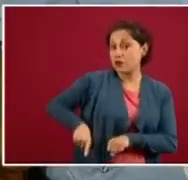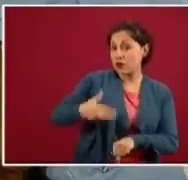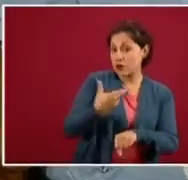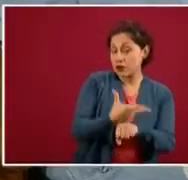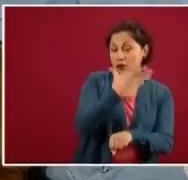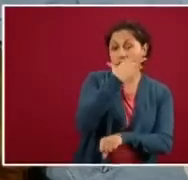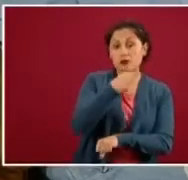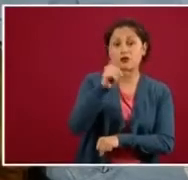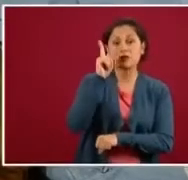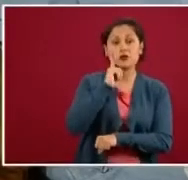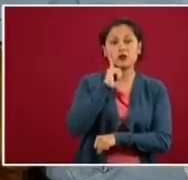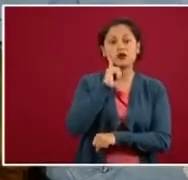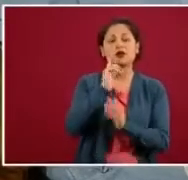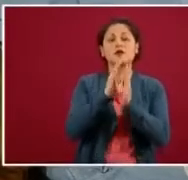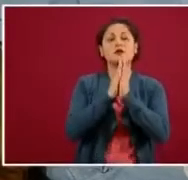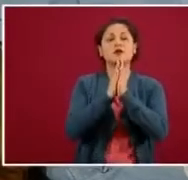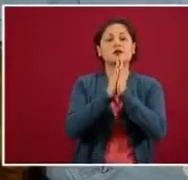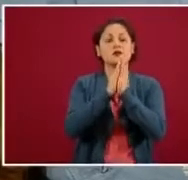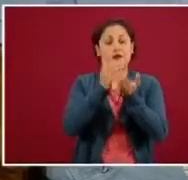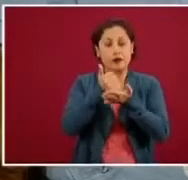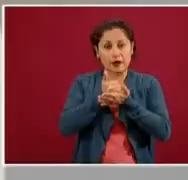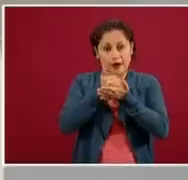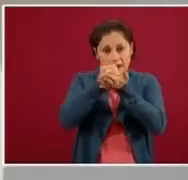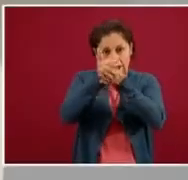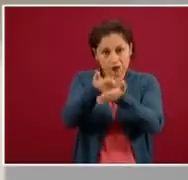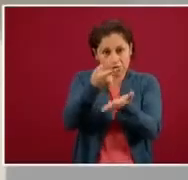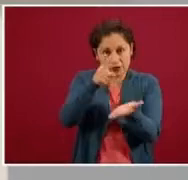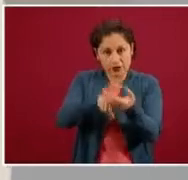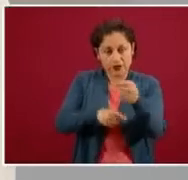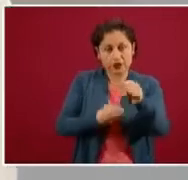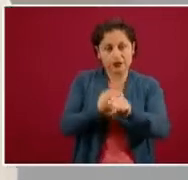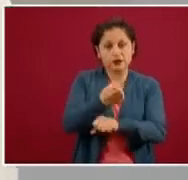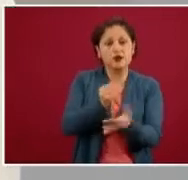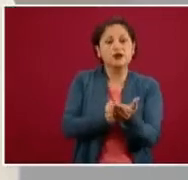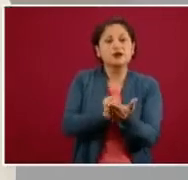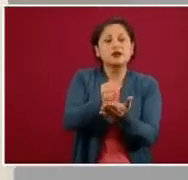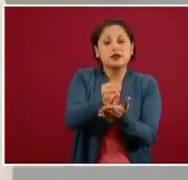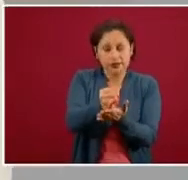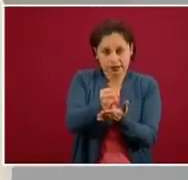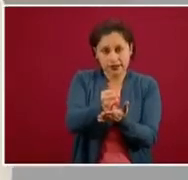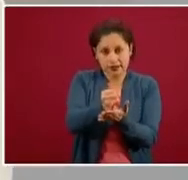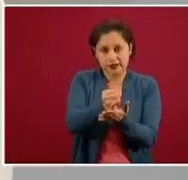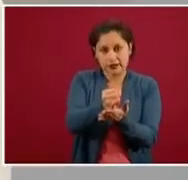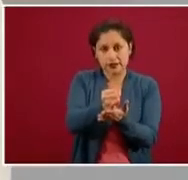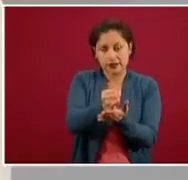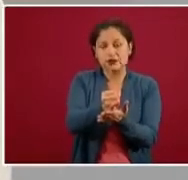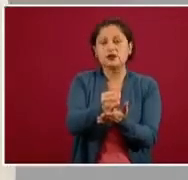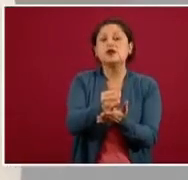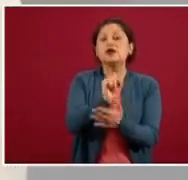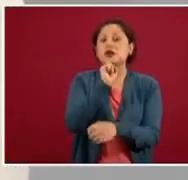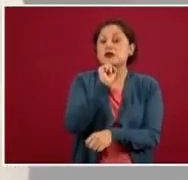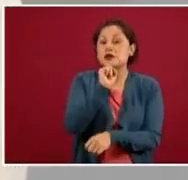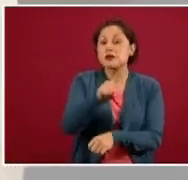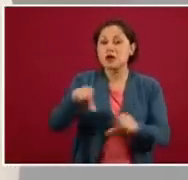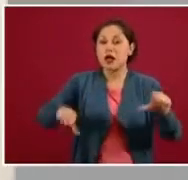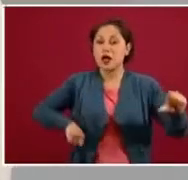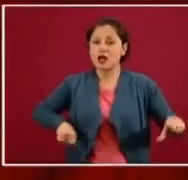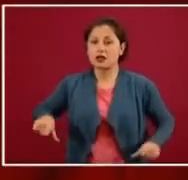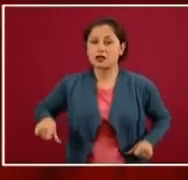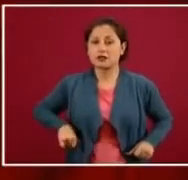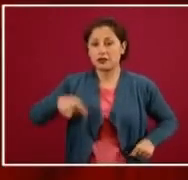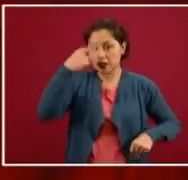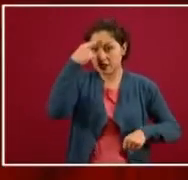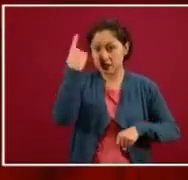que contribuyan tomando las decisiones necesarias y los operativos correspondientes a que se cumplan